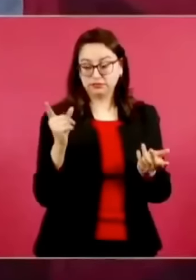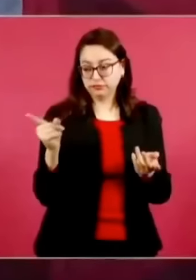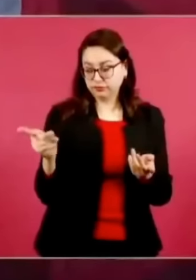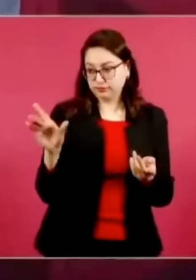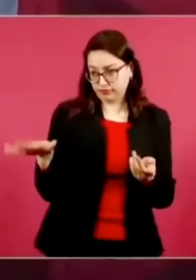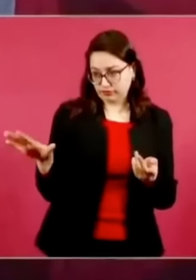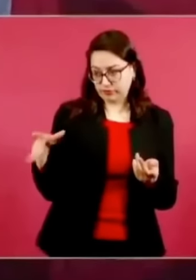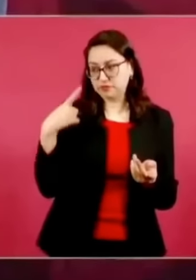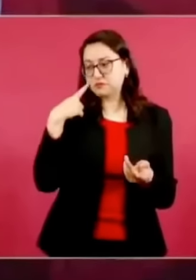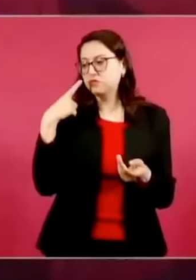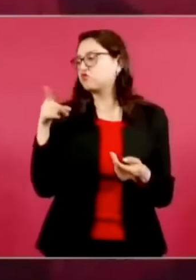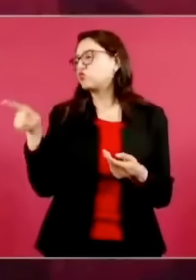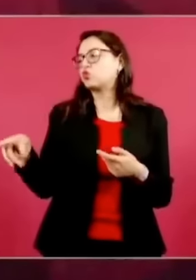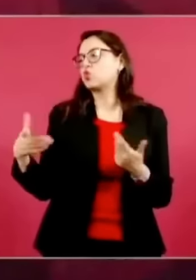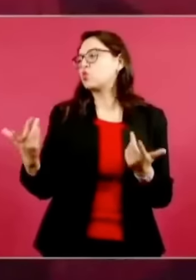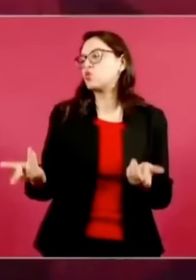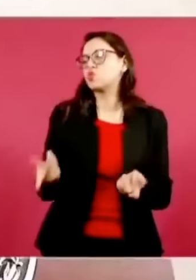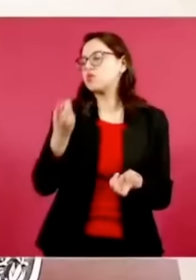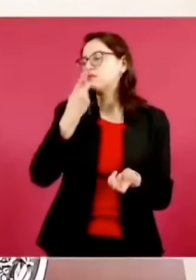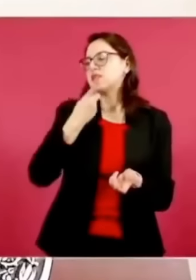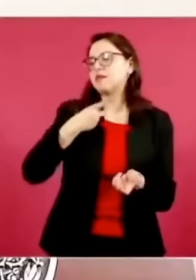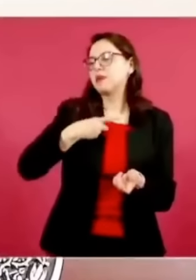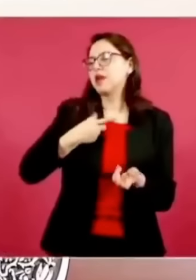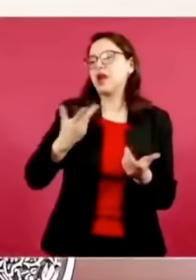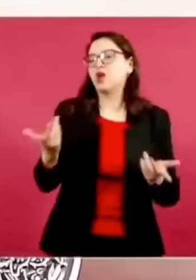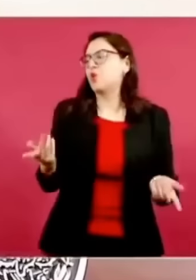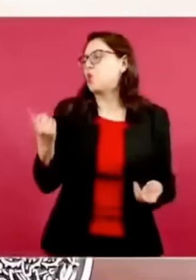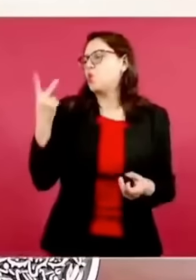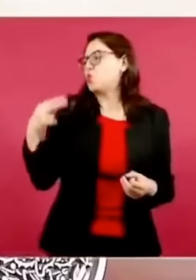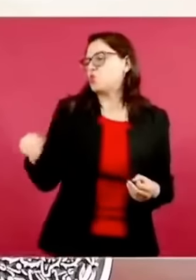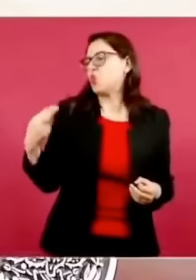esta persona, a ver, ¿a quién